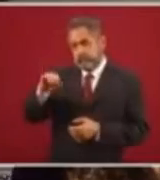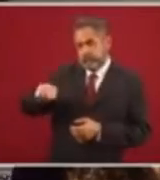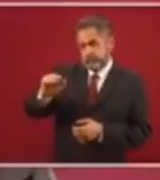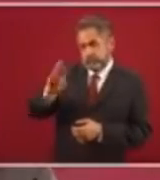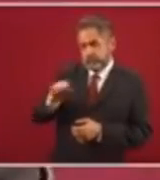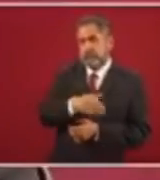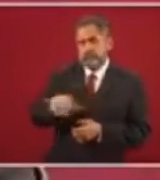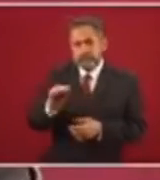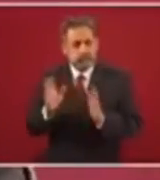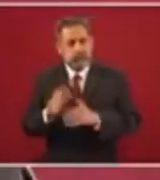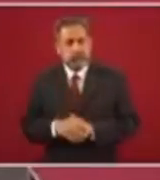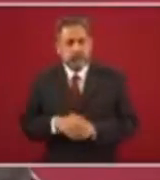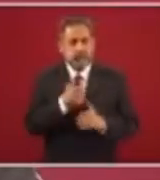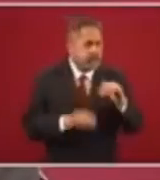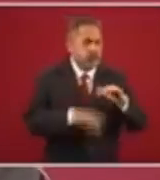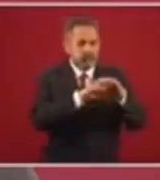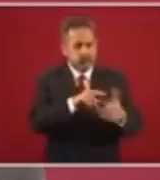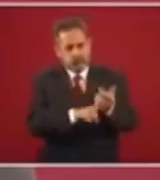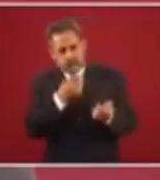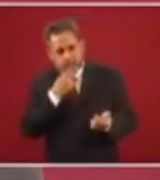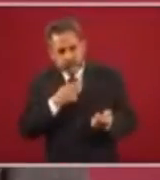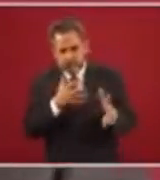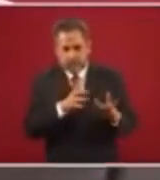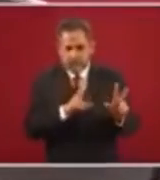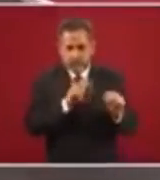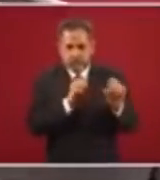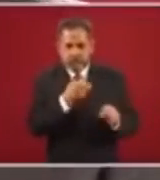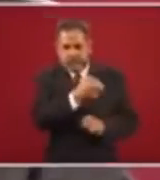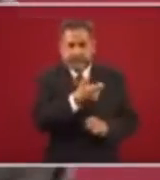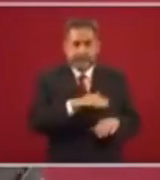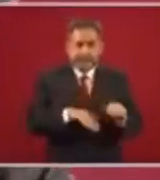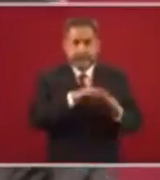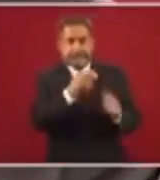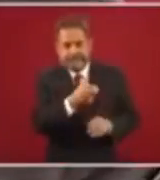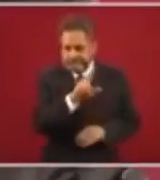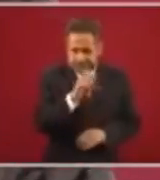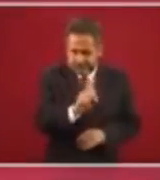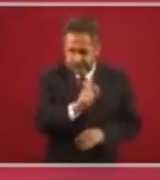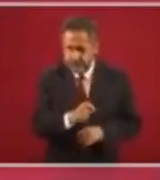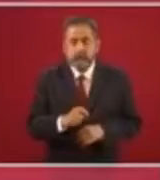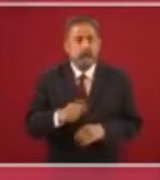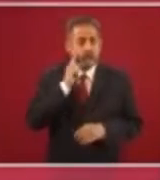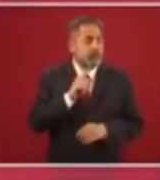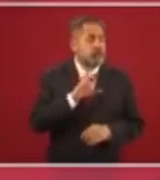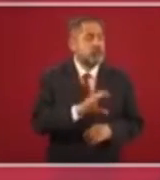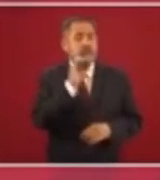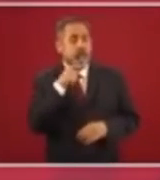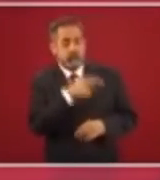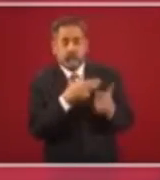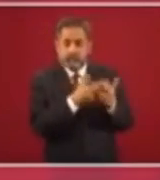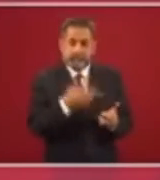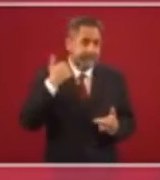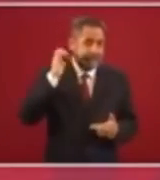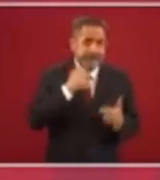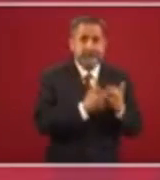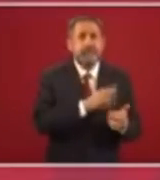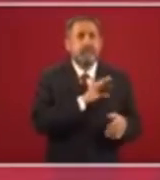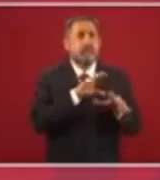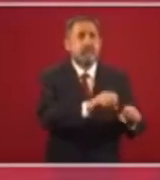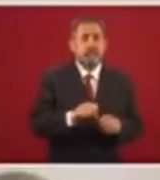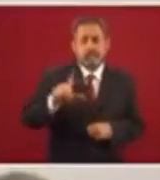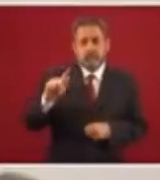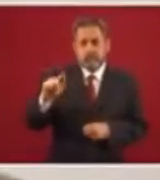bienestar. Los montos que ustedes son aproximados, pero no es esa la cantidad. O sea, lo que se ha encontrado en el fondo eran alrededor